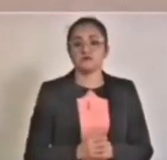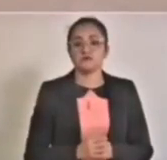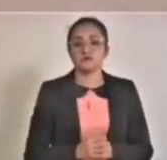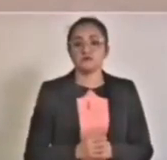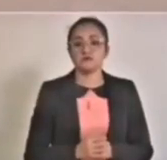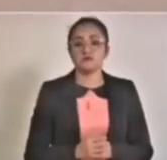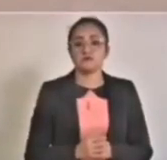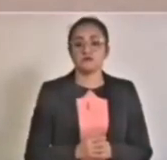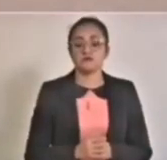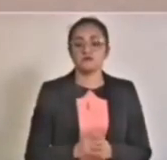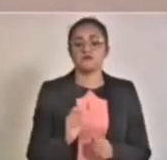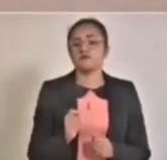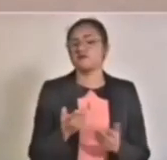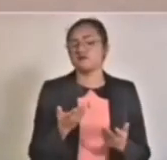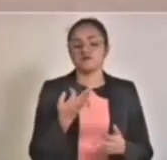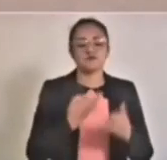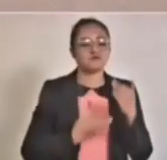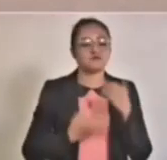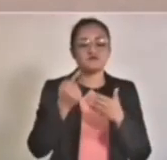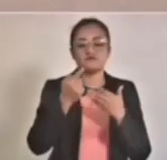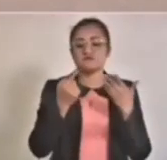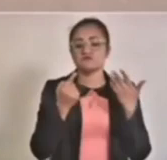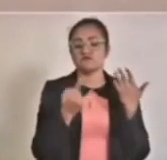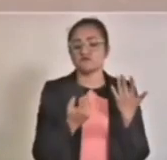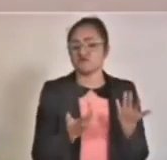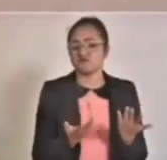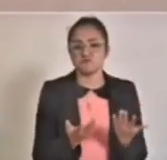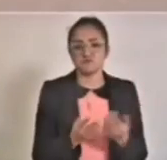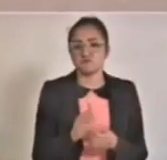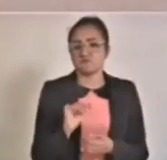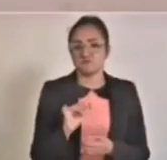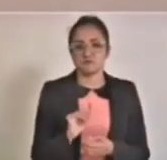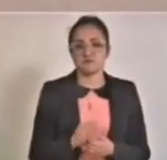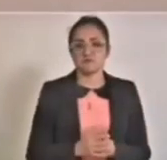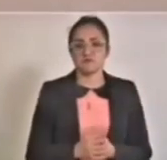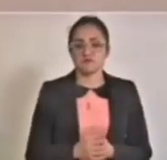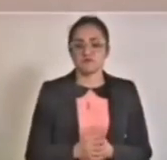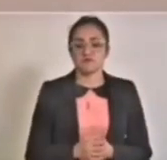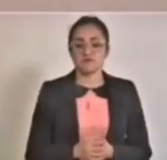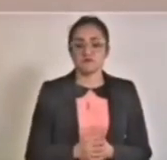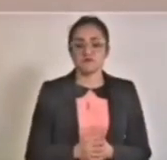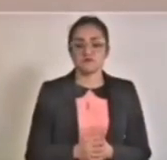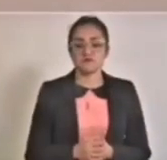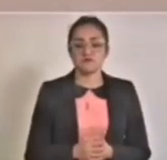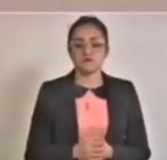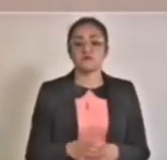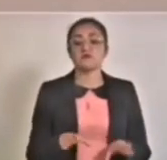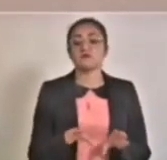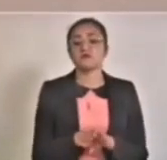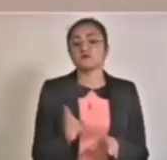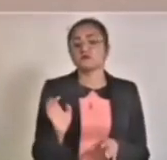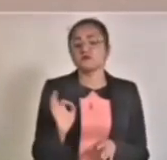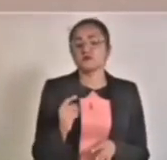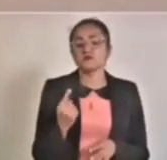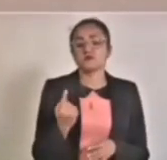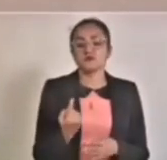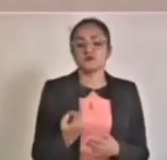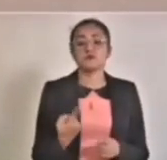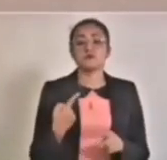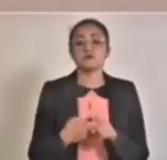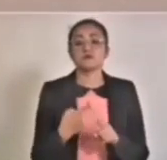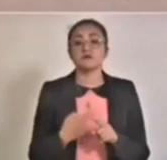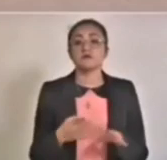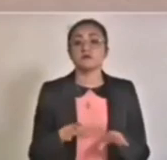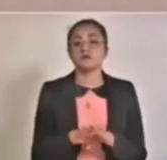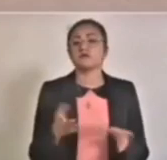en todos los ámbitos de la economía, ¿sí? En todos los ámbitos, salvo los que